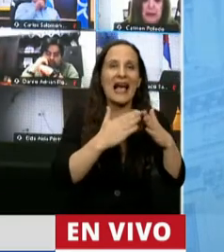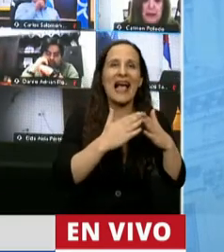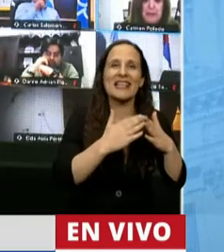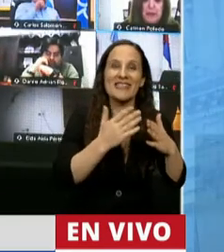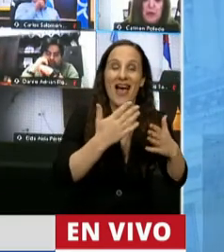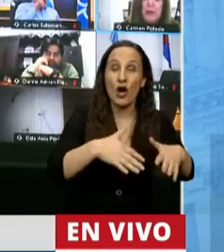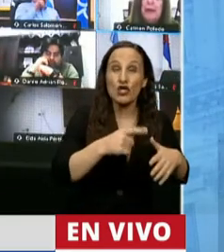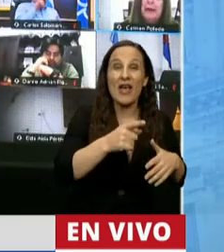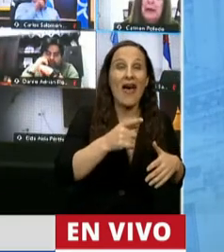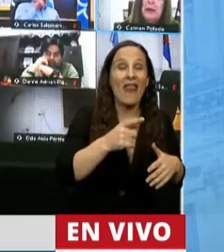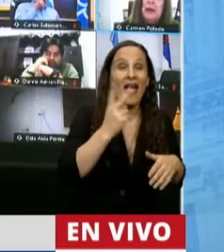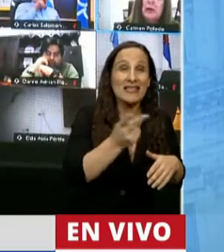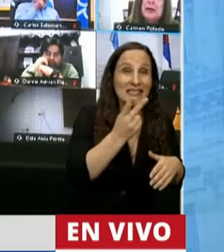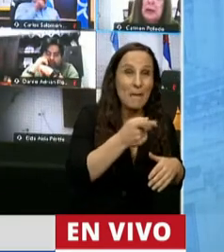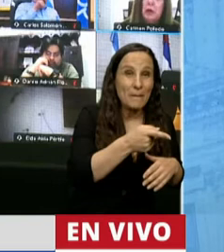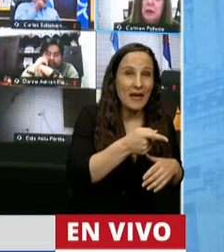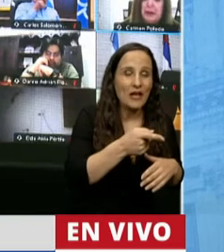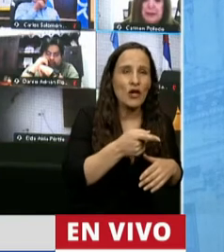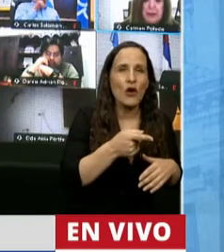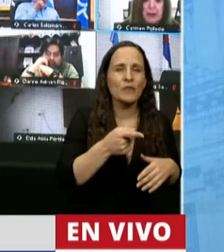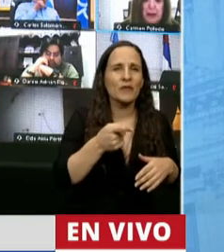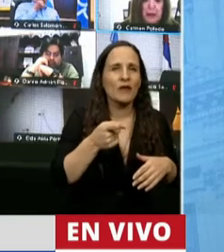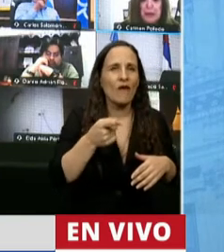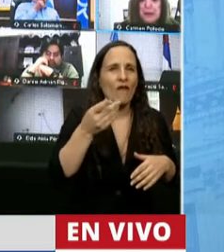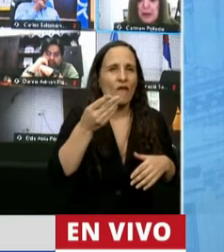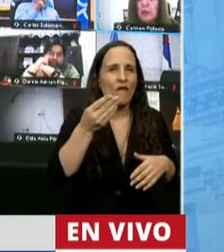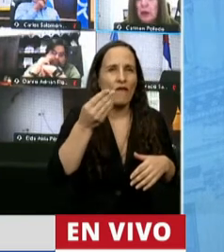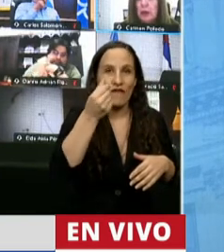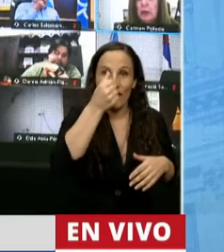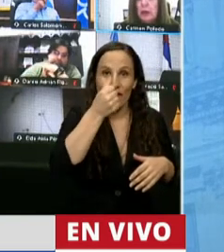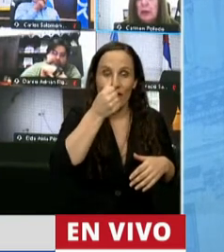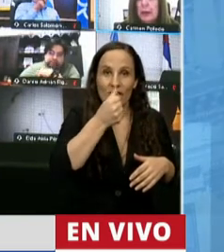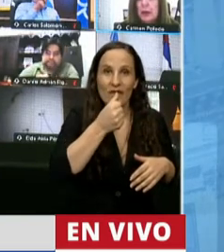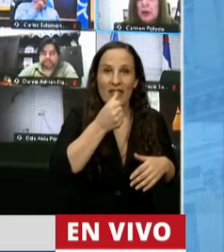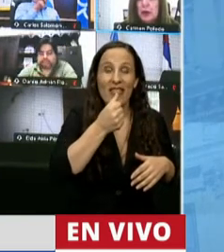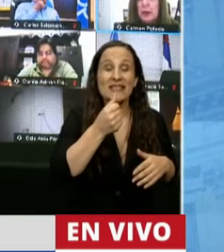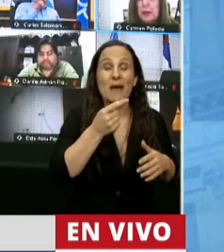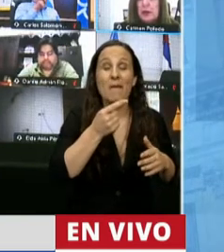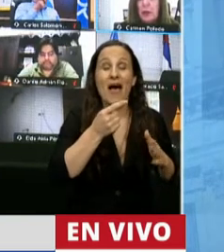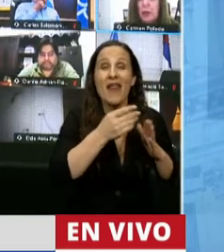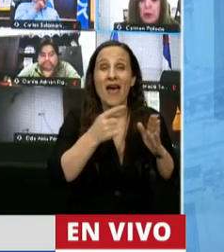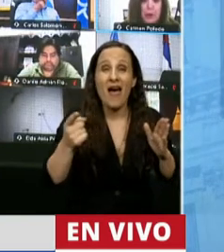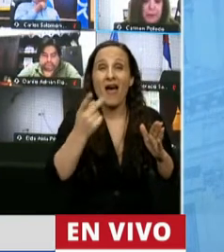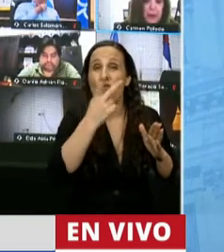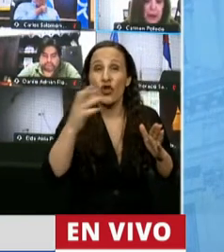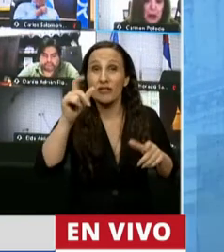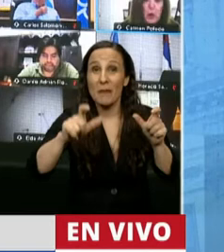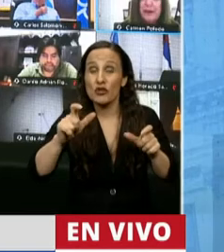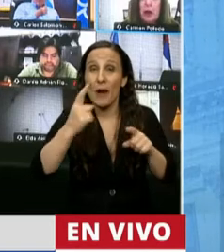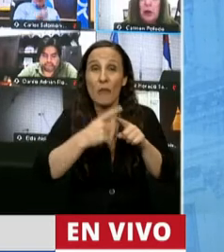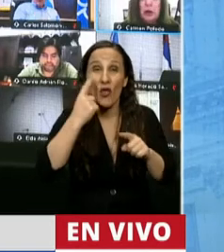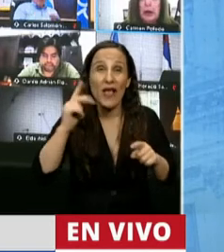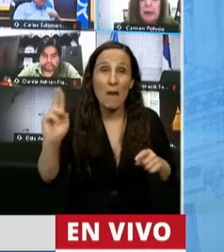de una pandemia, donde salvo los fines de semana, siguen muriendo más de 200 personas por día. Cuesta encontrar